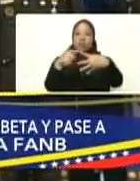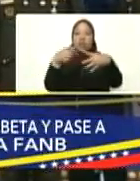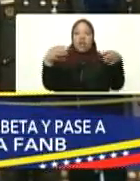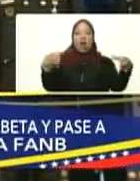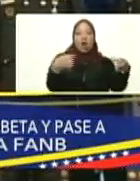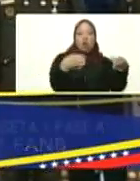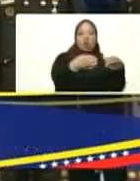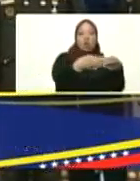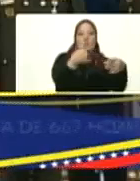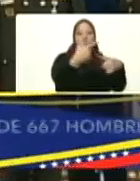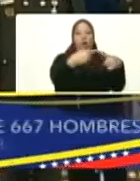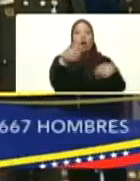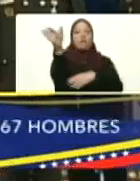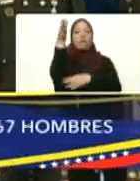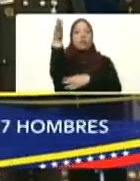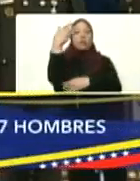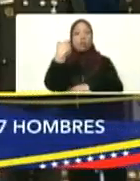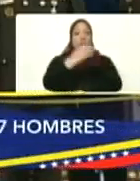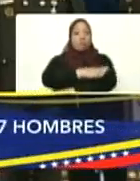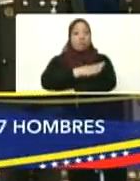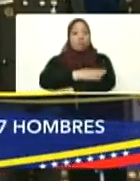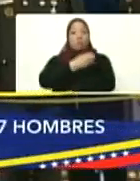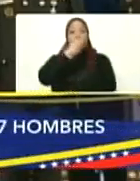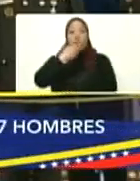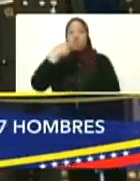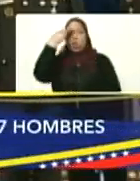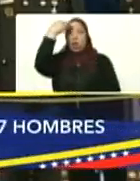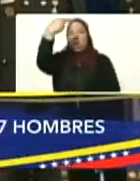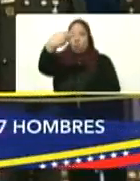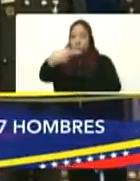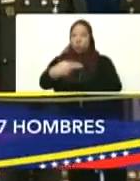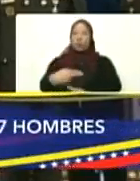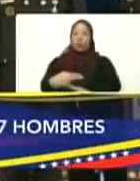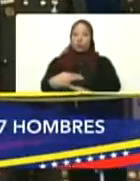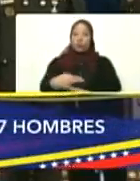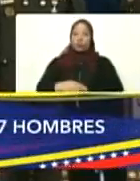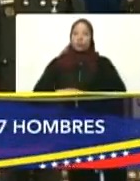corbeta de manera digna y honorable,